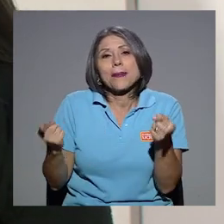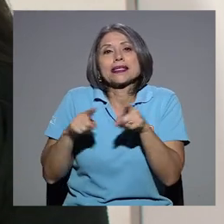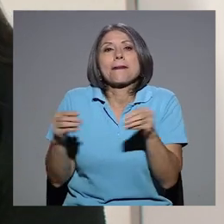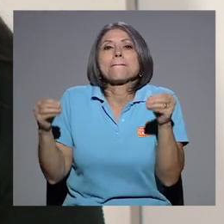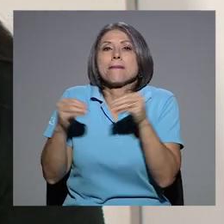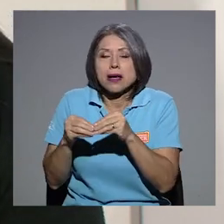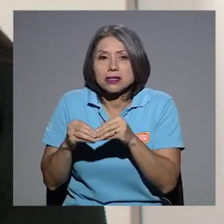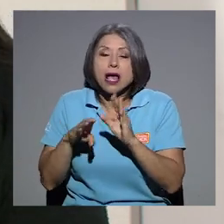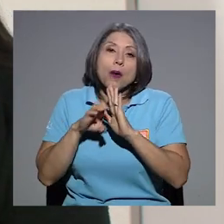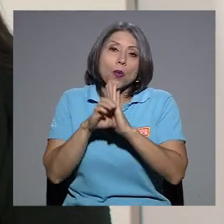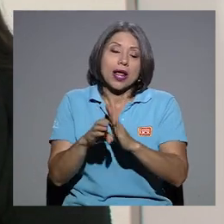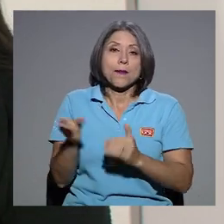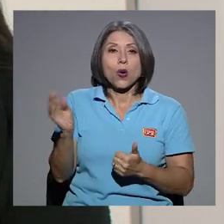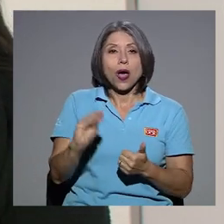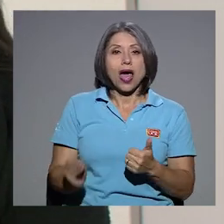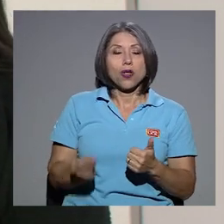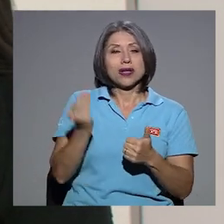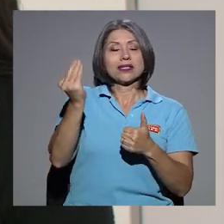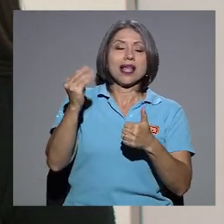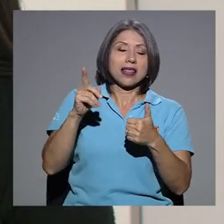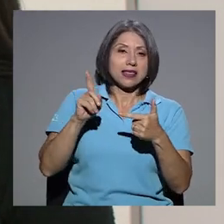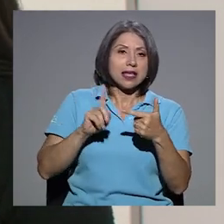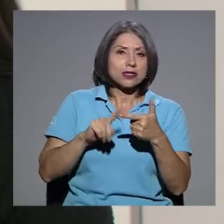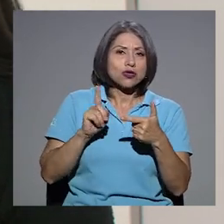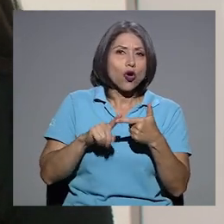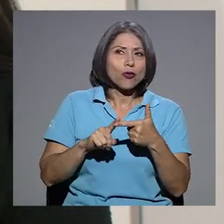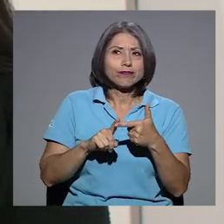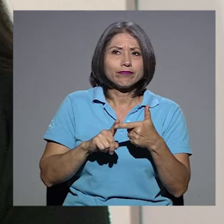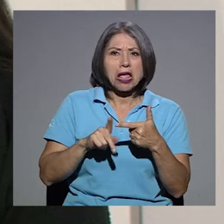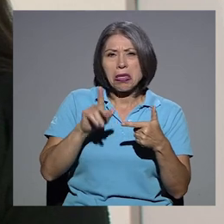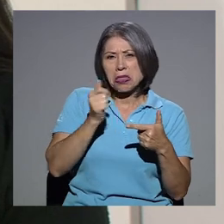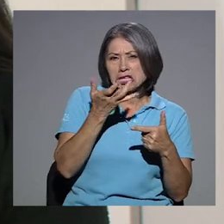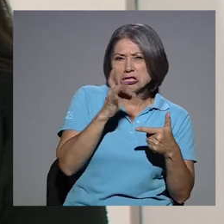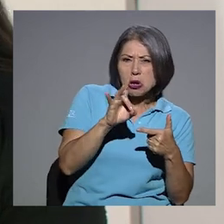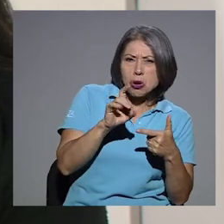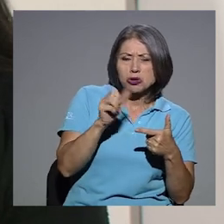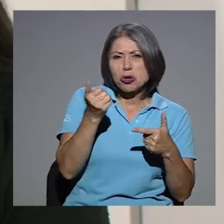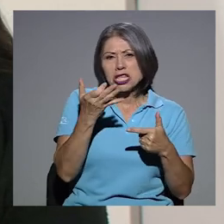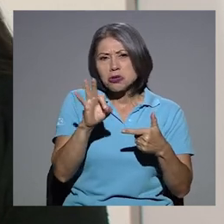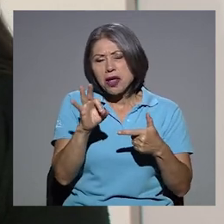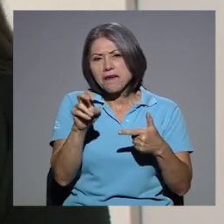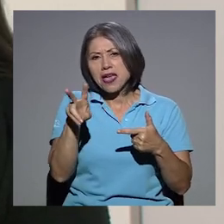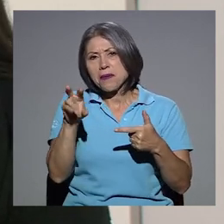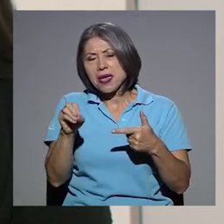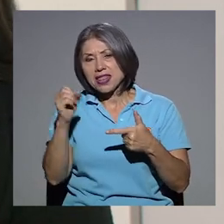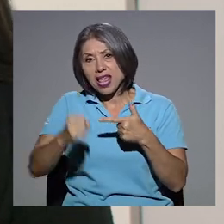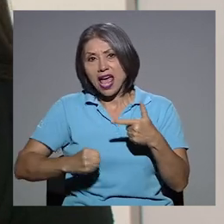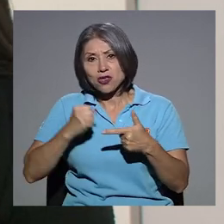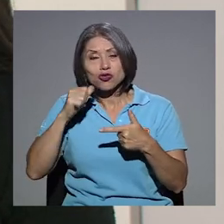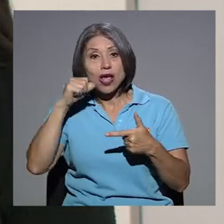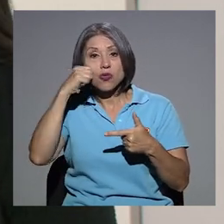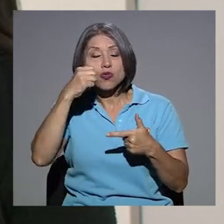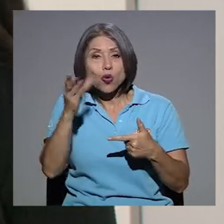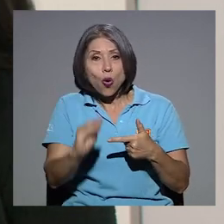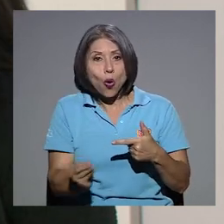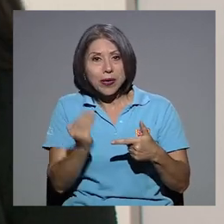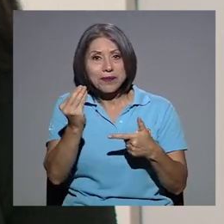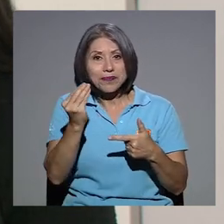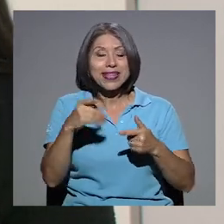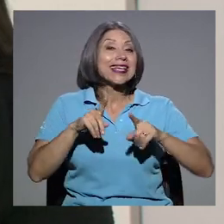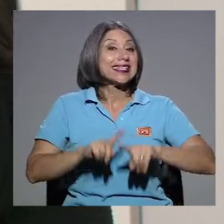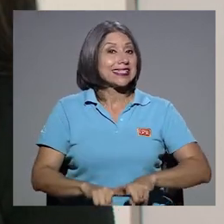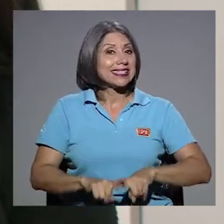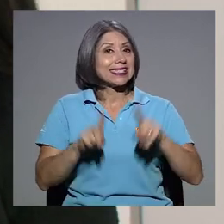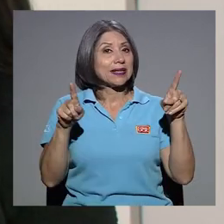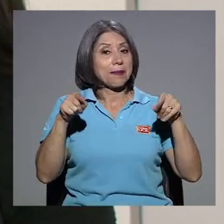los adolescentes, o de las personas 18, 19, 20 años, ¿verdad?, del adulto joven. Sin